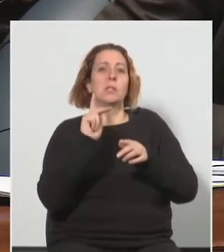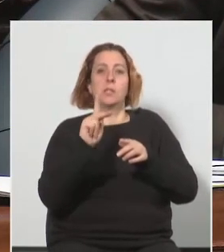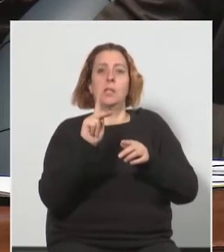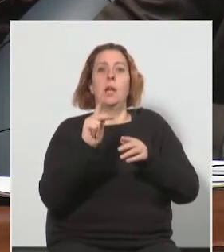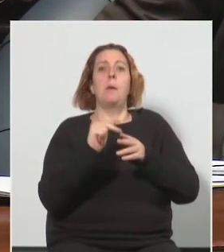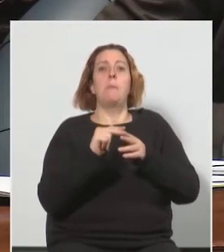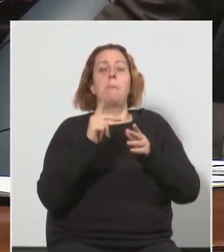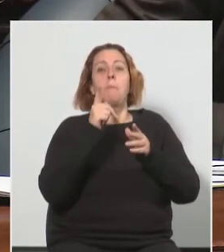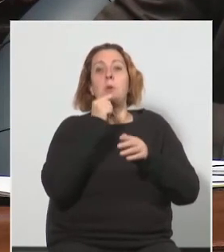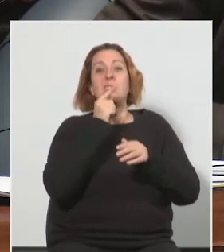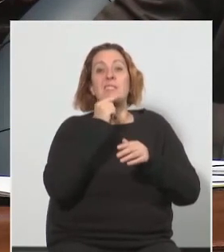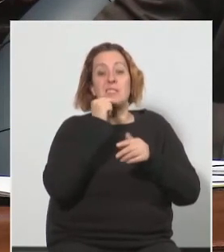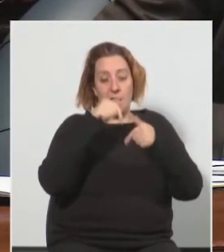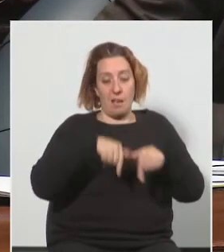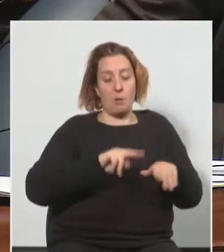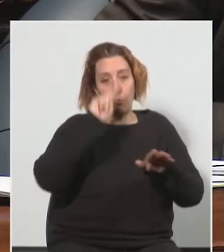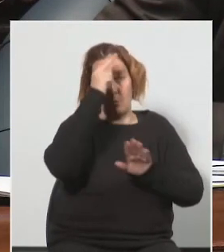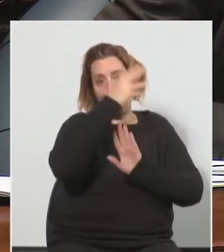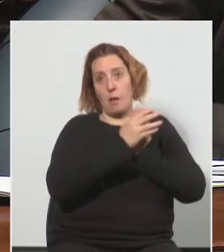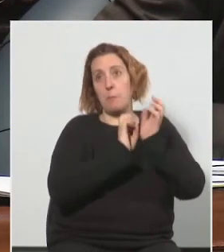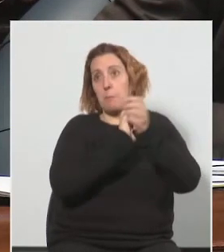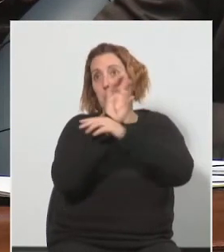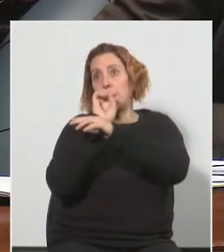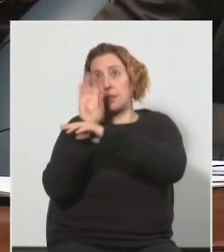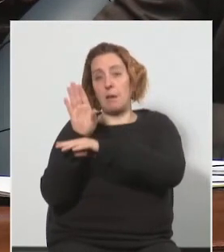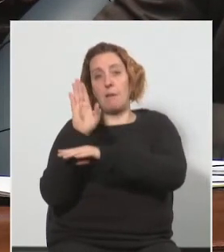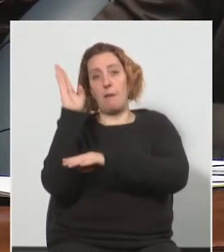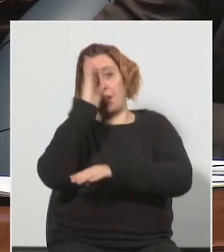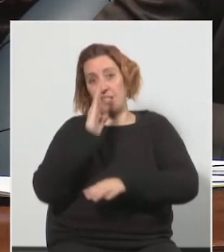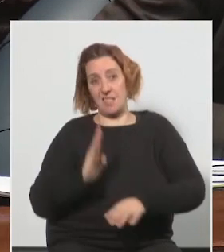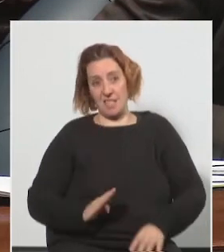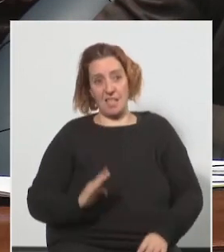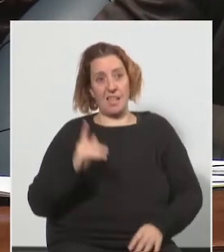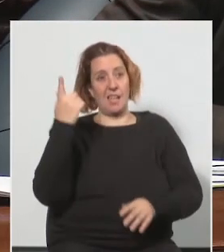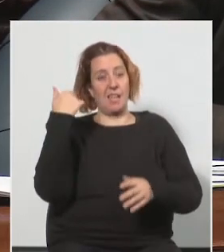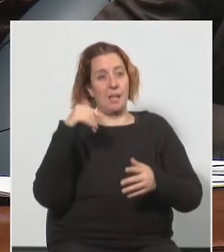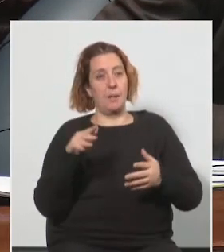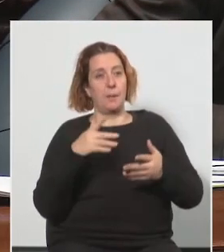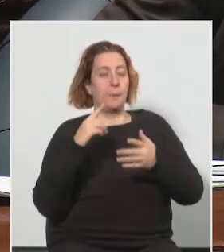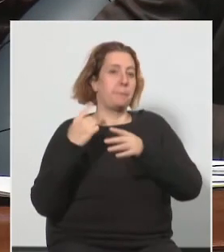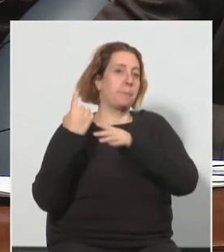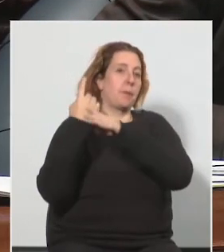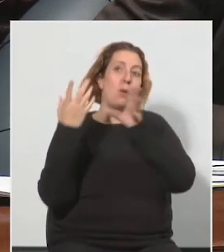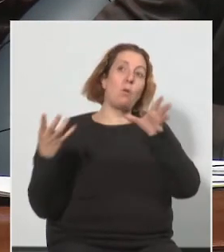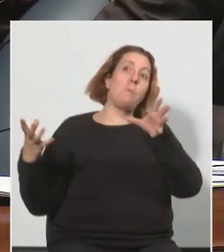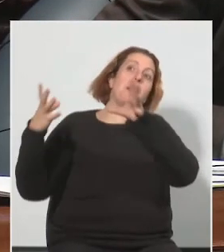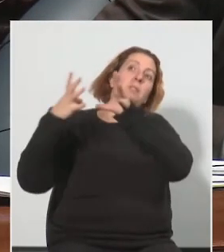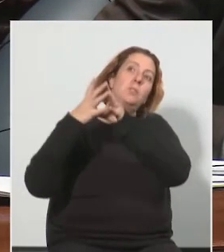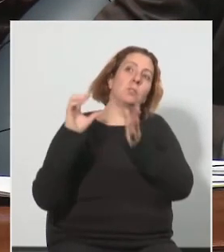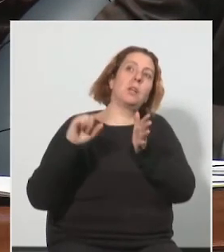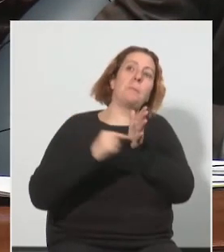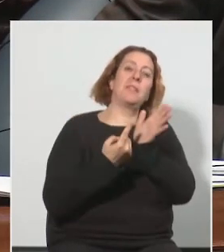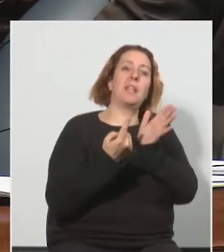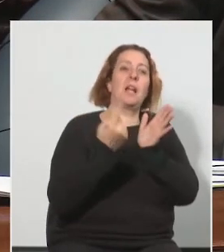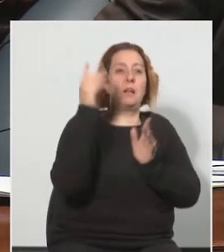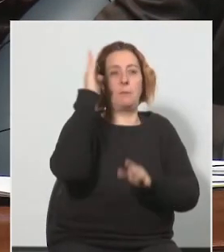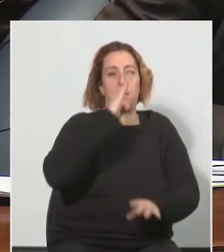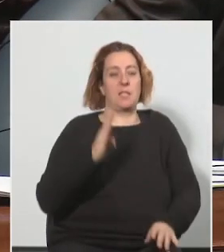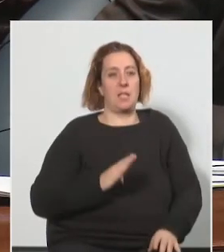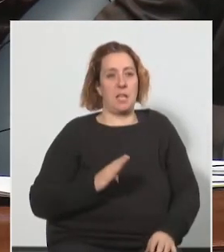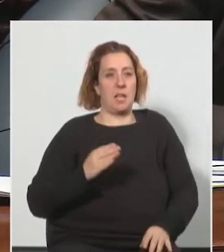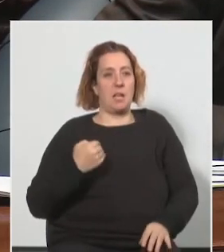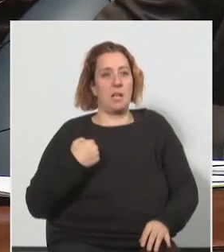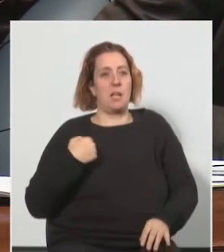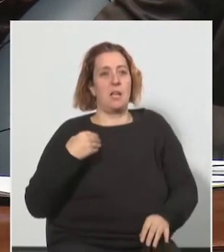Nacional hacia Brasil, altamente codiciadas por el primer comando de la capital brasileño. Lo